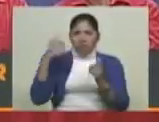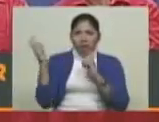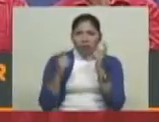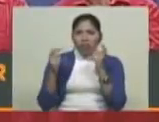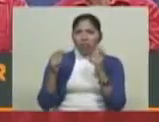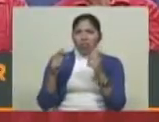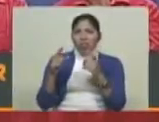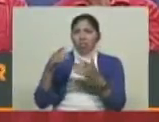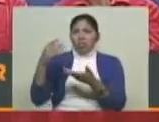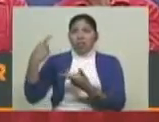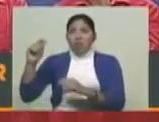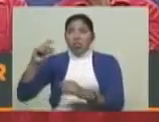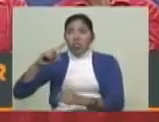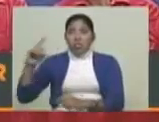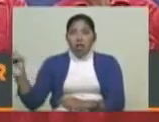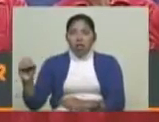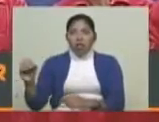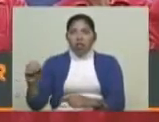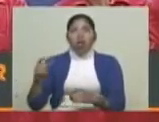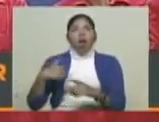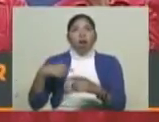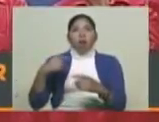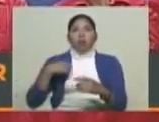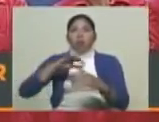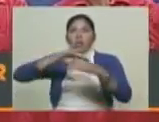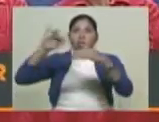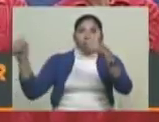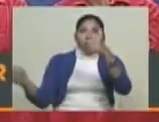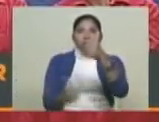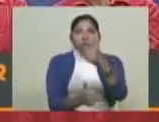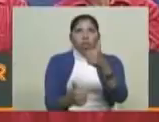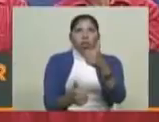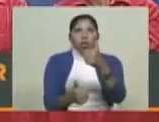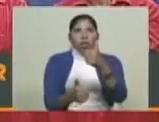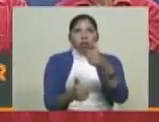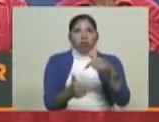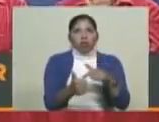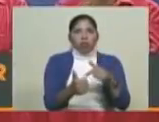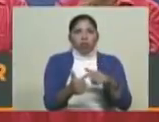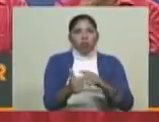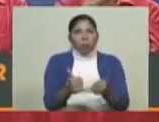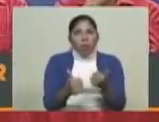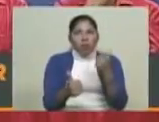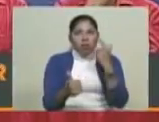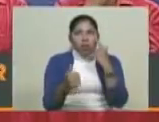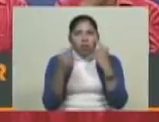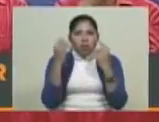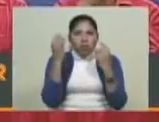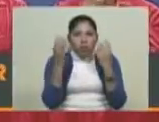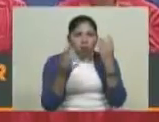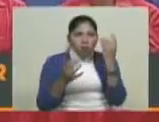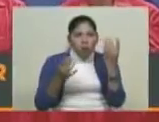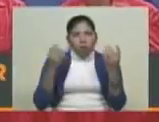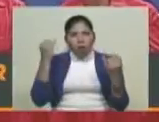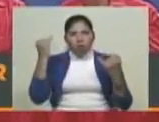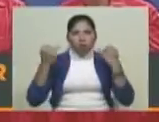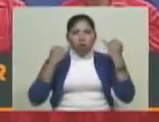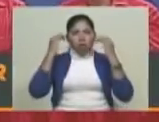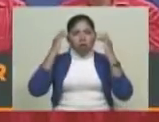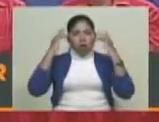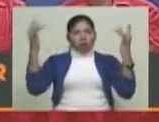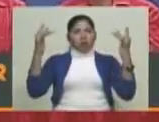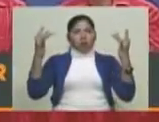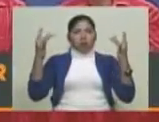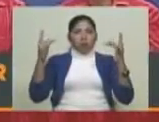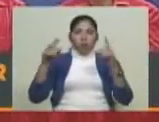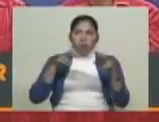está en 100, pero cuando me quitan de ministro, comienzo a convertirme en alguien crítico, muy inteligente. Muy